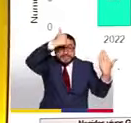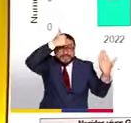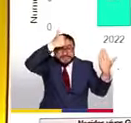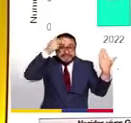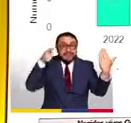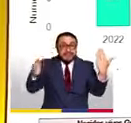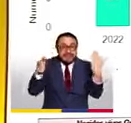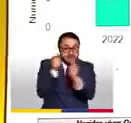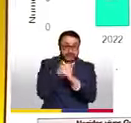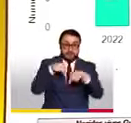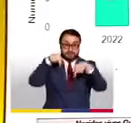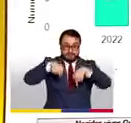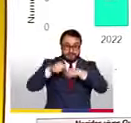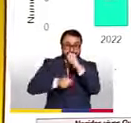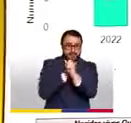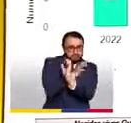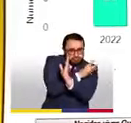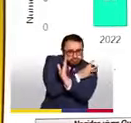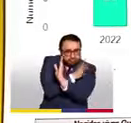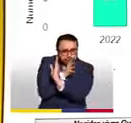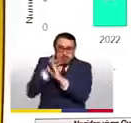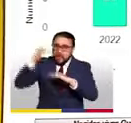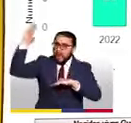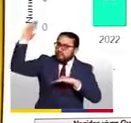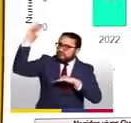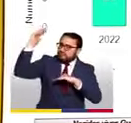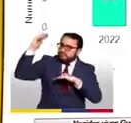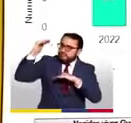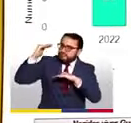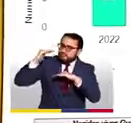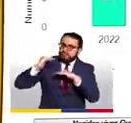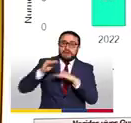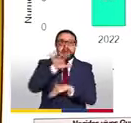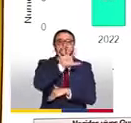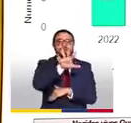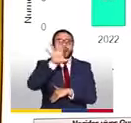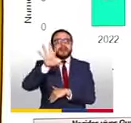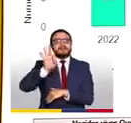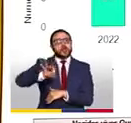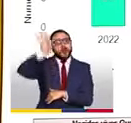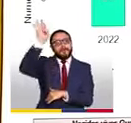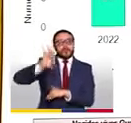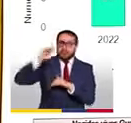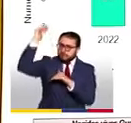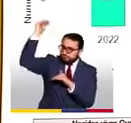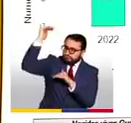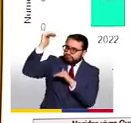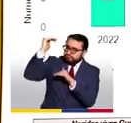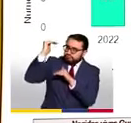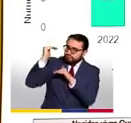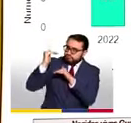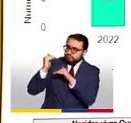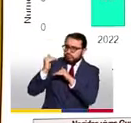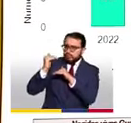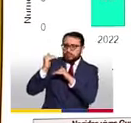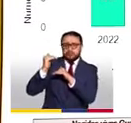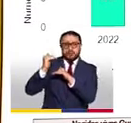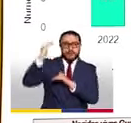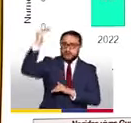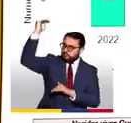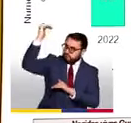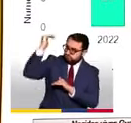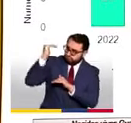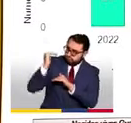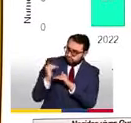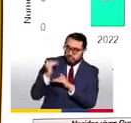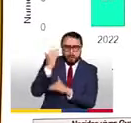la fecha los casos han bajado en 55%, y la razón que